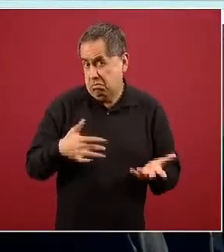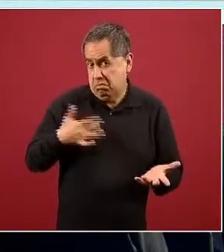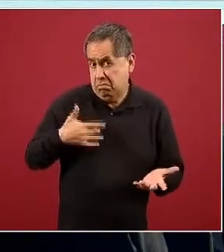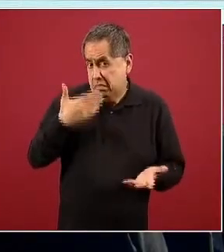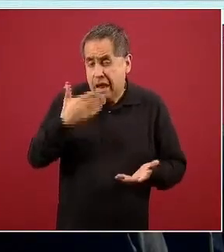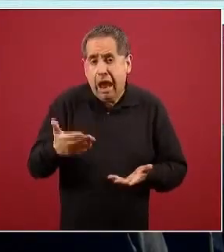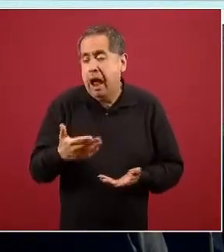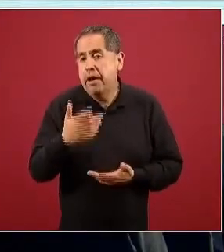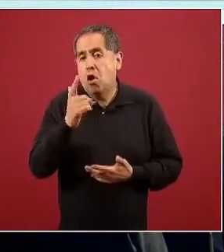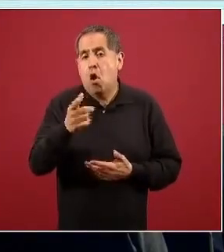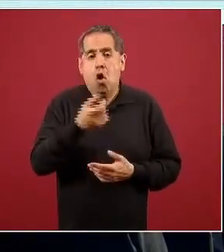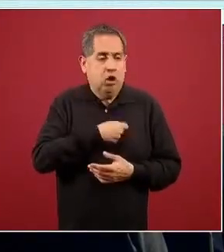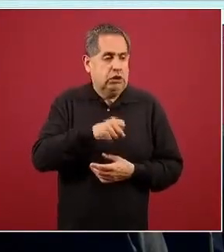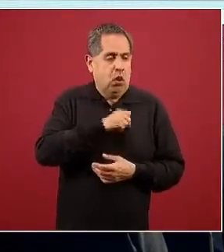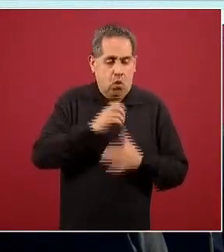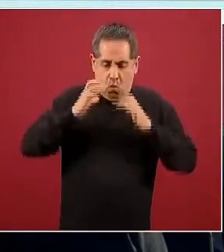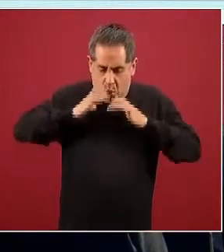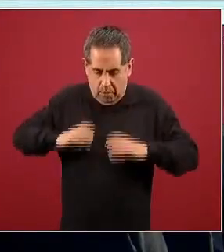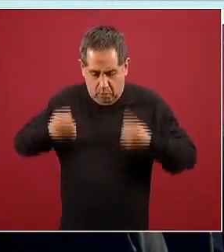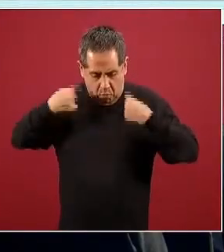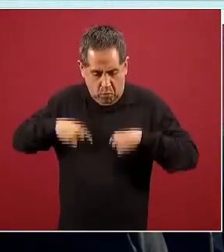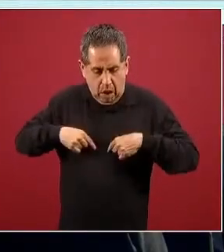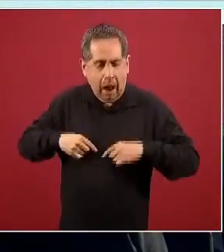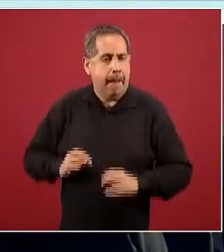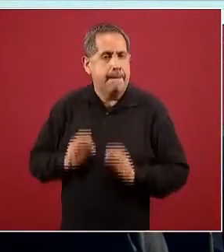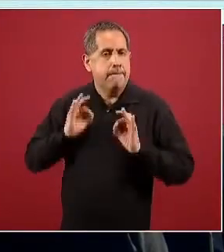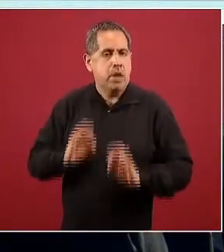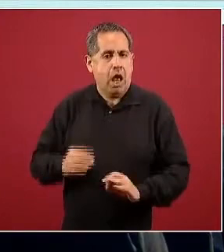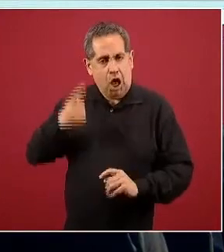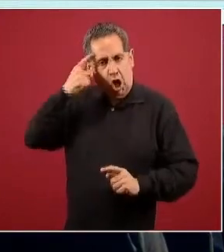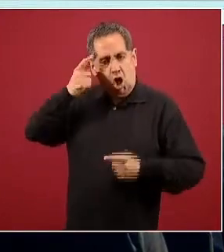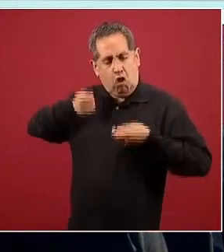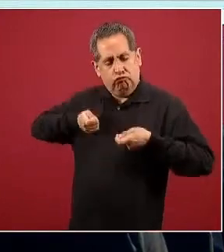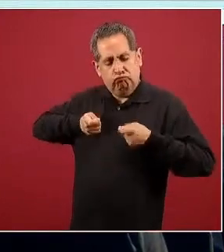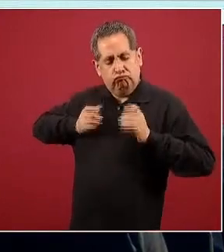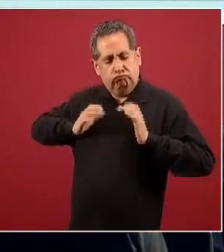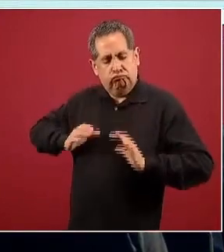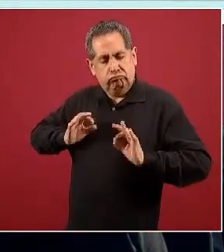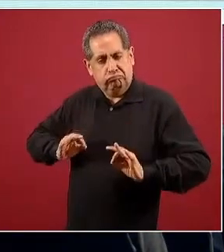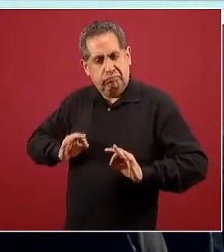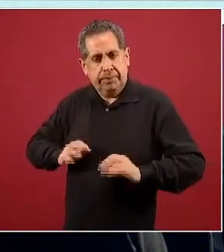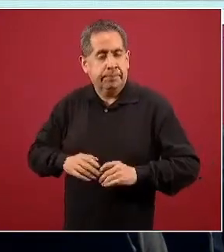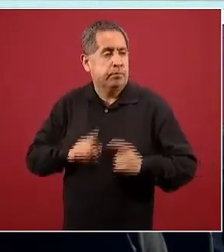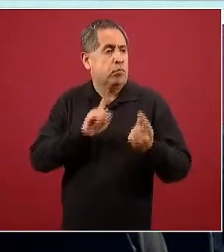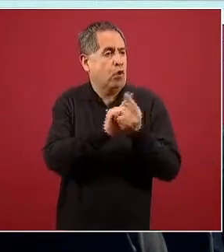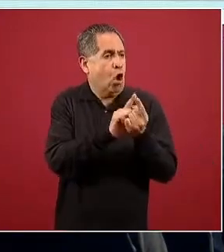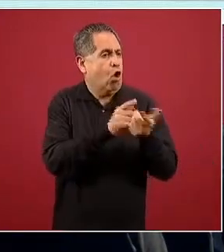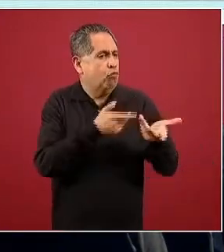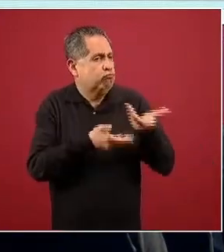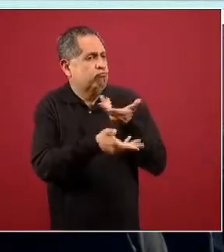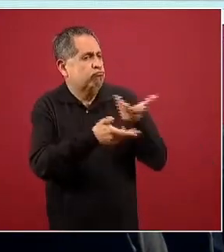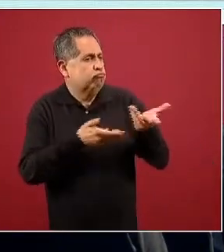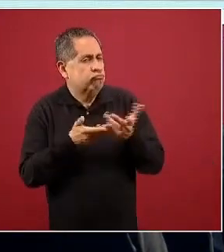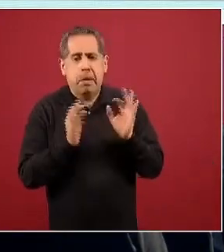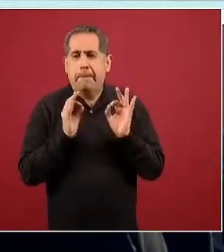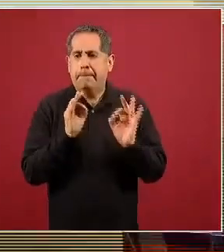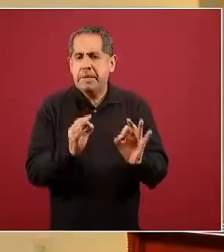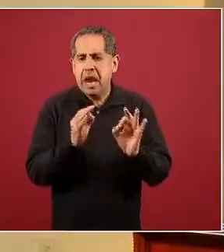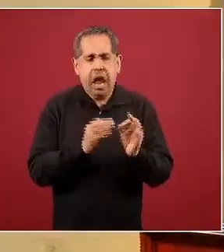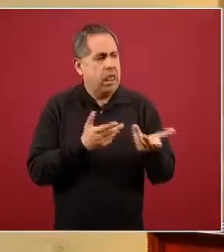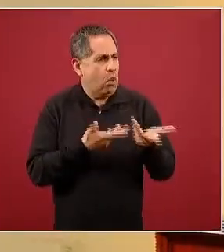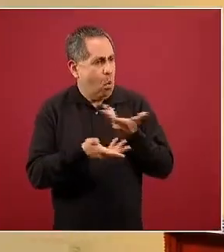estado de salud física óptima, para tener relaciones